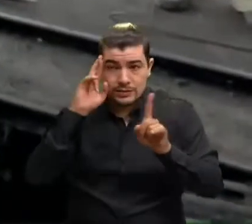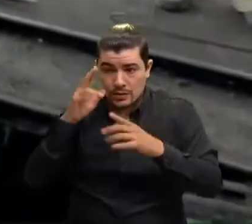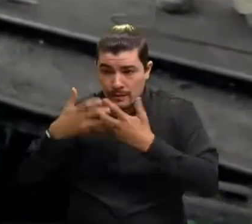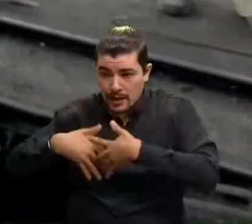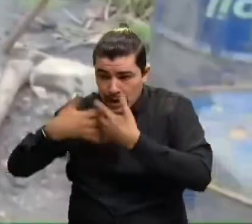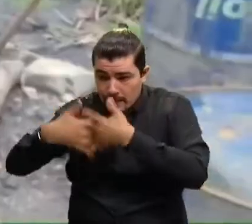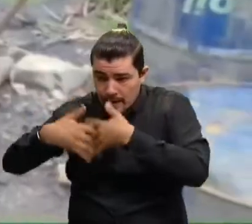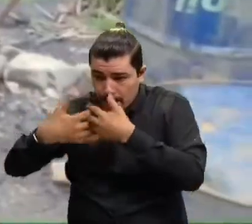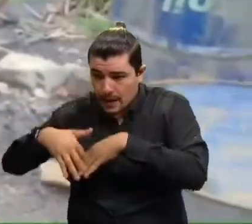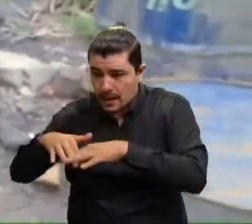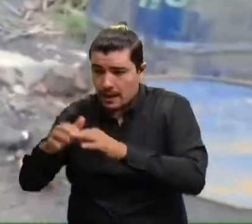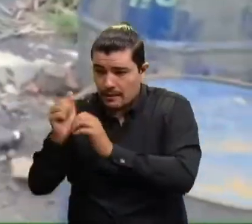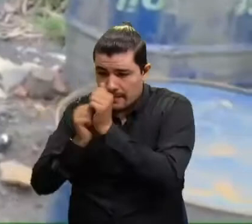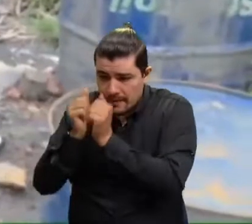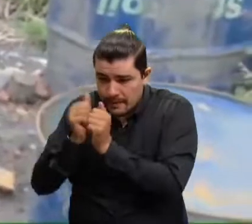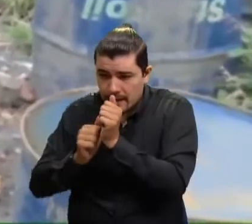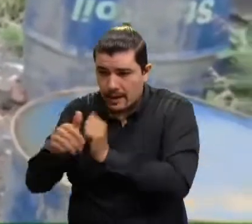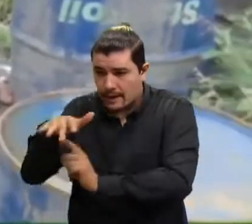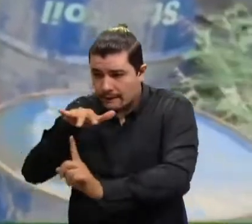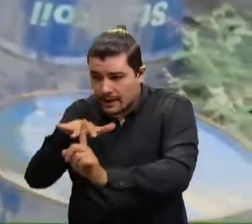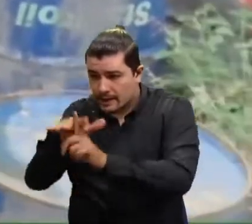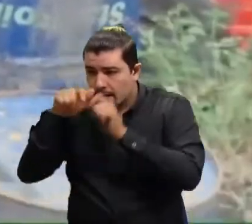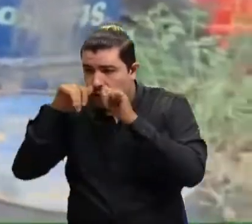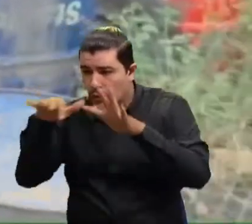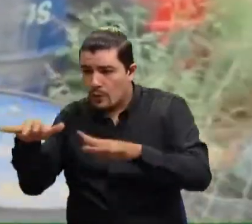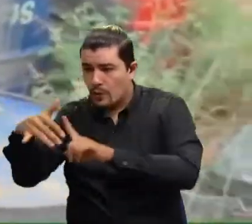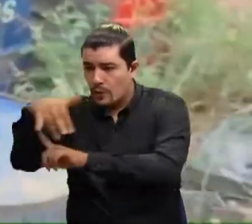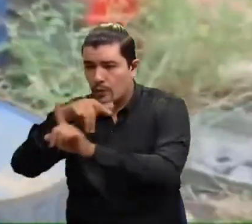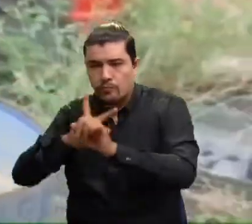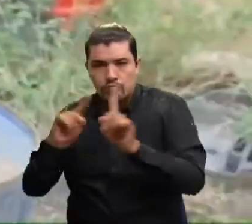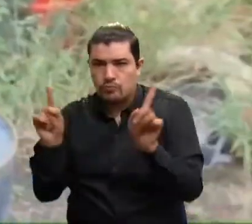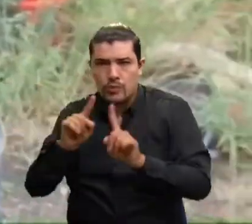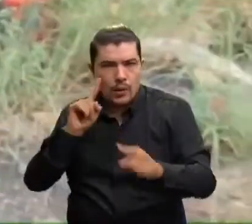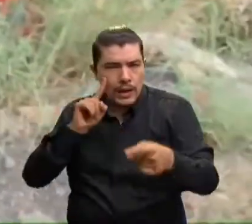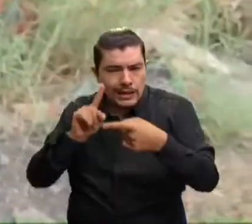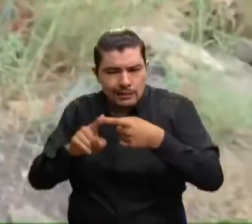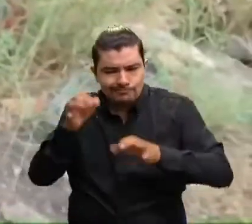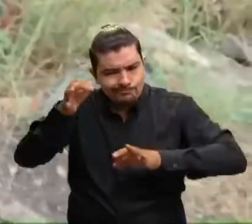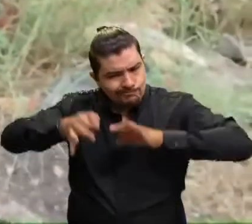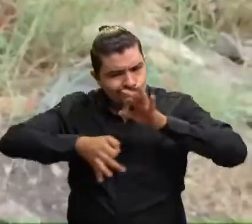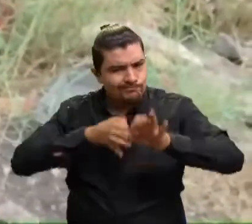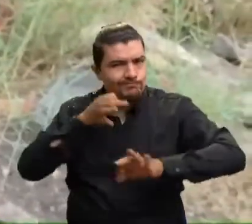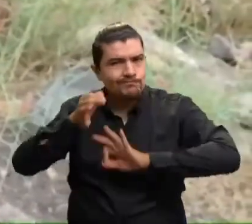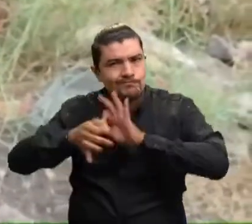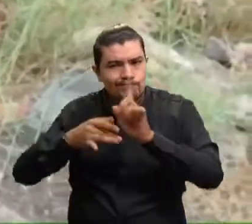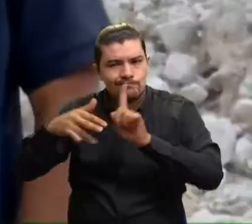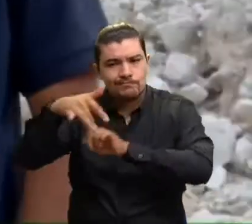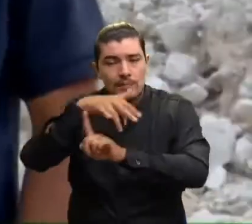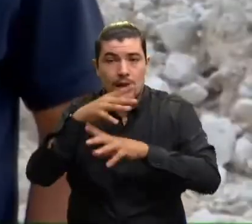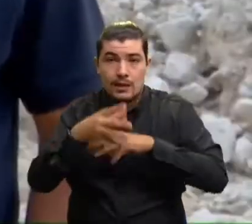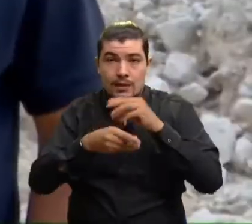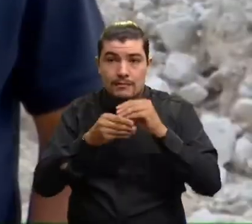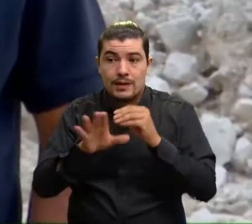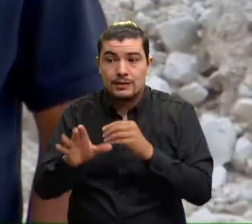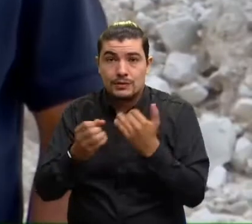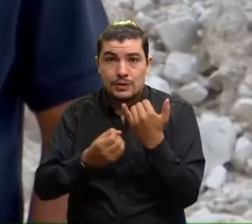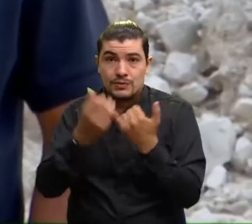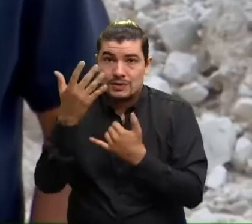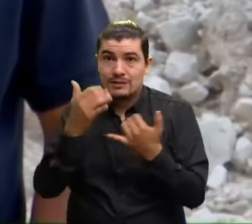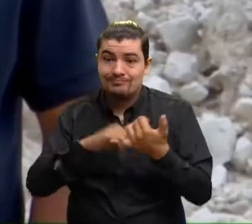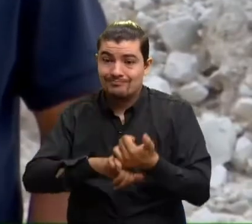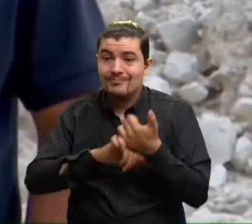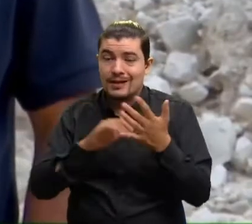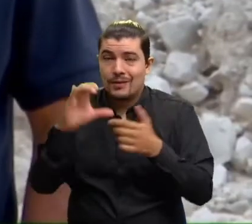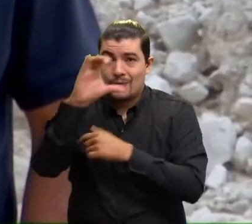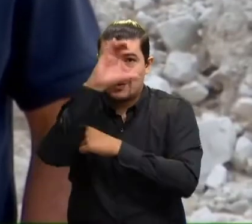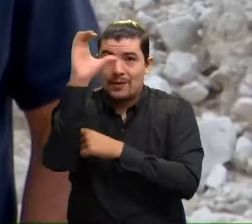no renovables y también son claros que estas industrias son las que le brindan una sostenibilidad al país. Queramos o no queramos, son